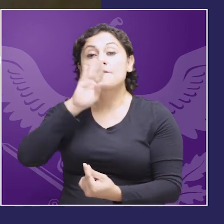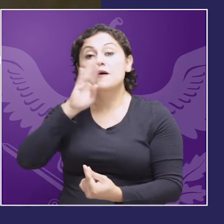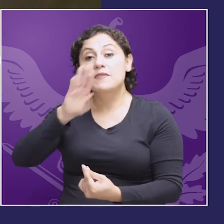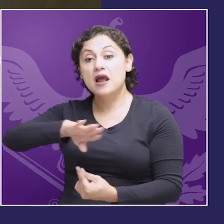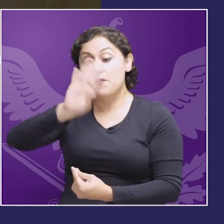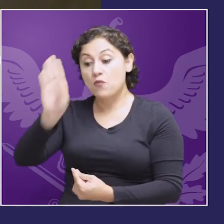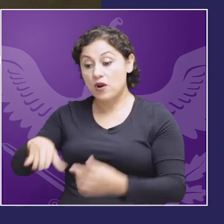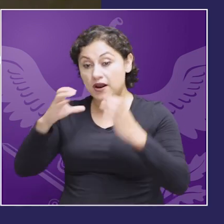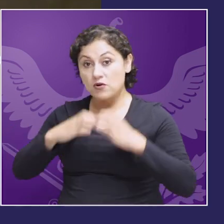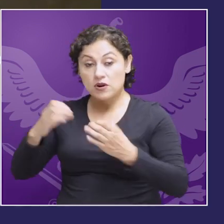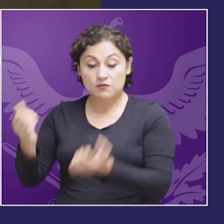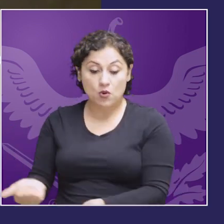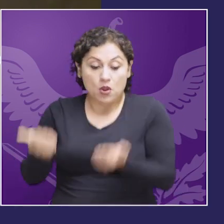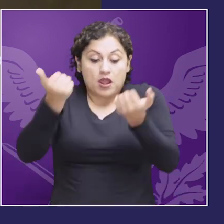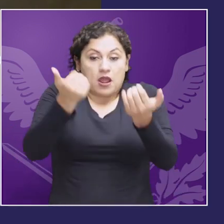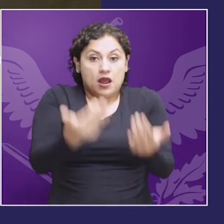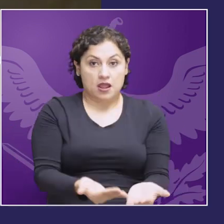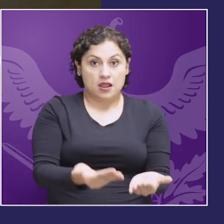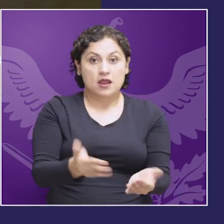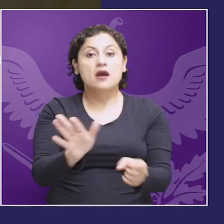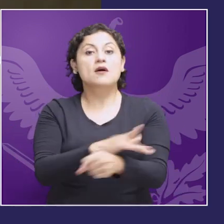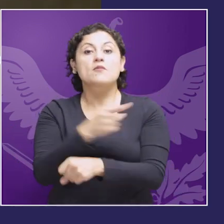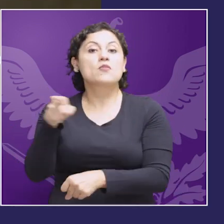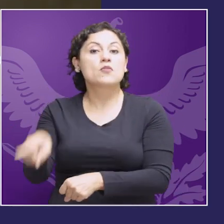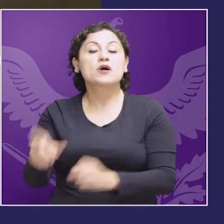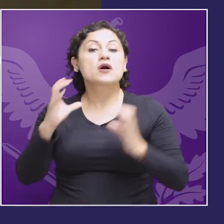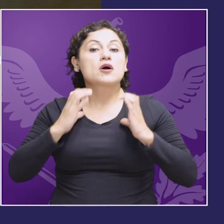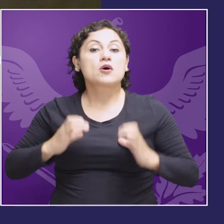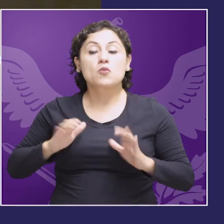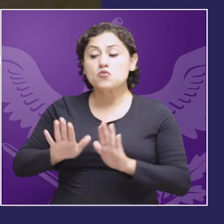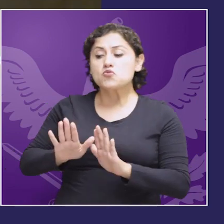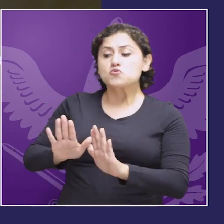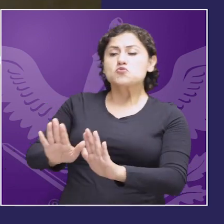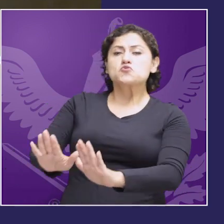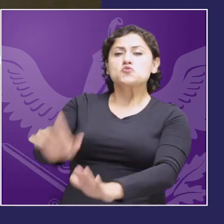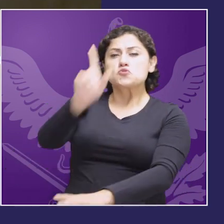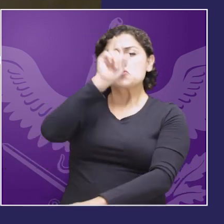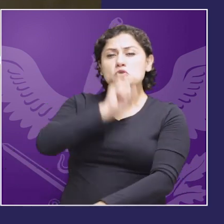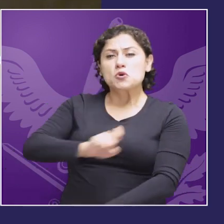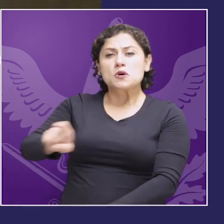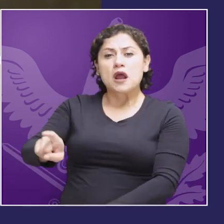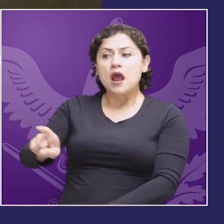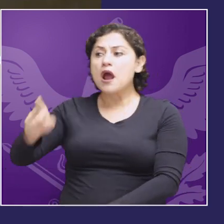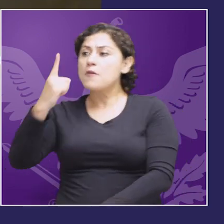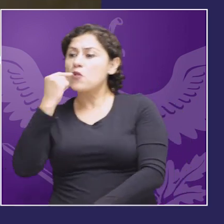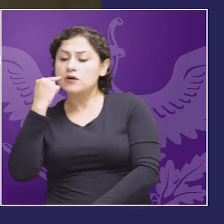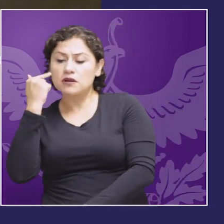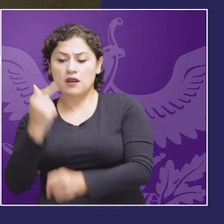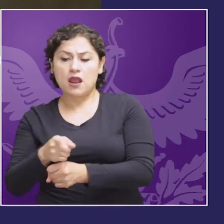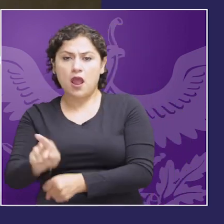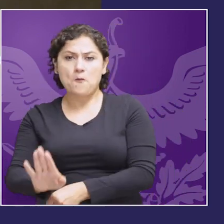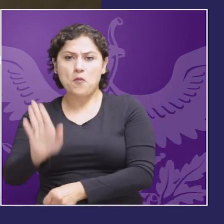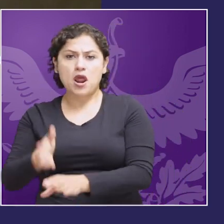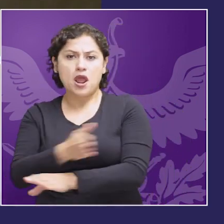el cuerpo de su madre en estado de descomposición. Se le entregó en estado de descomposición porque